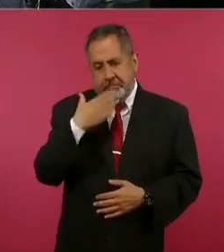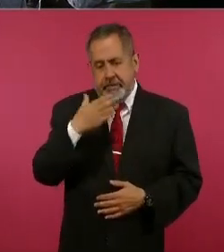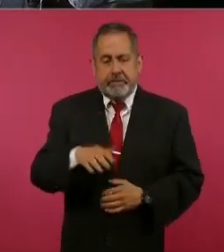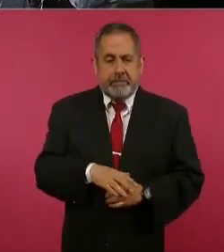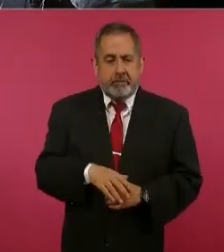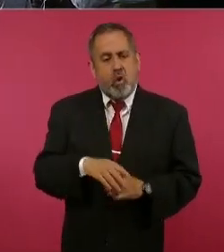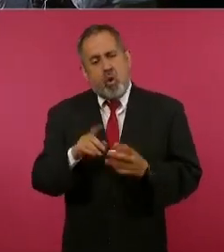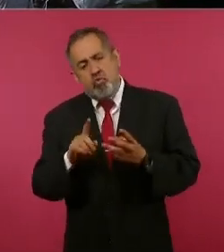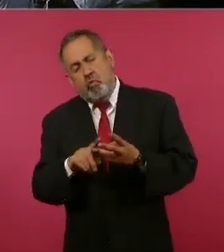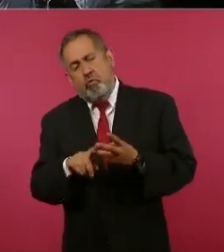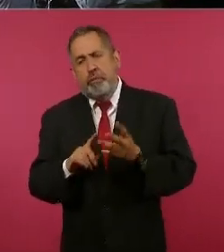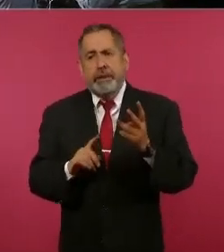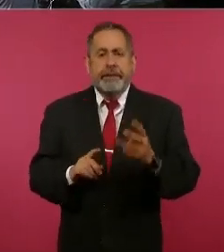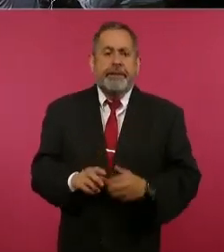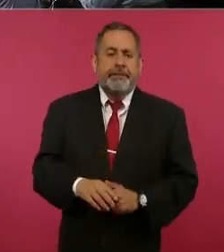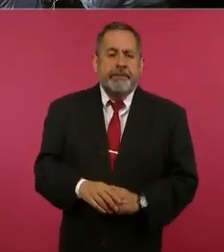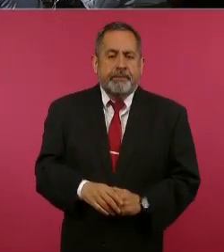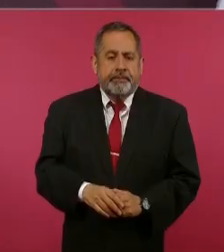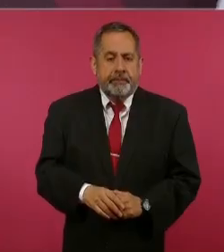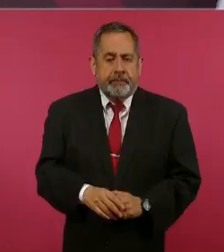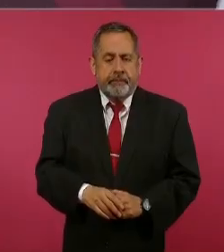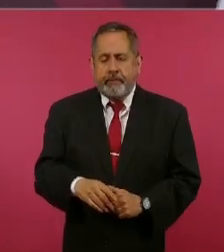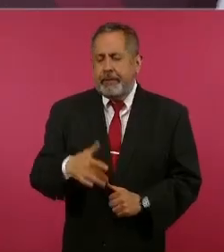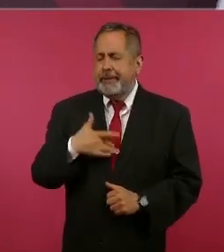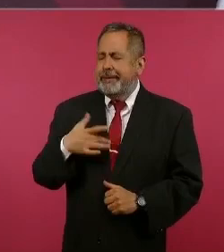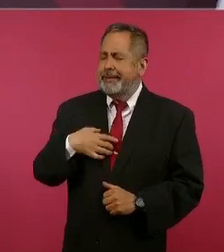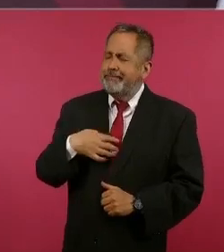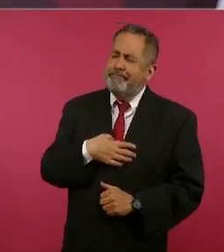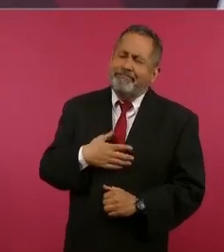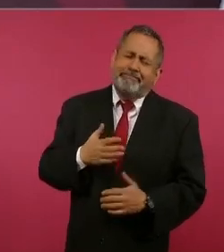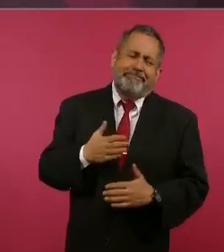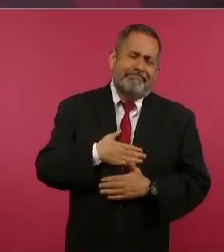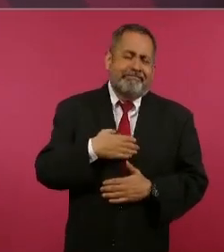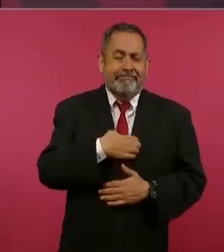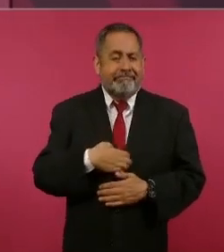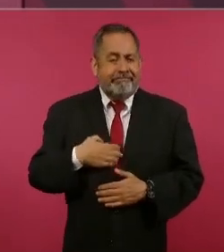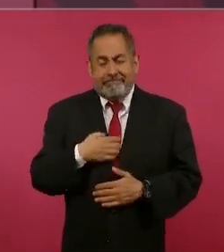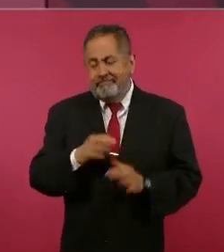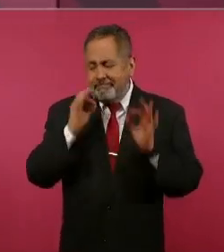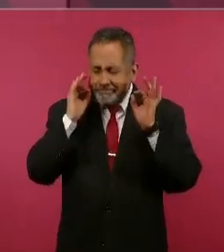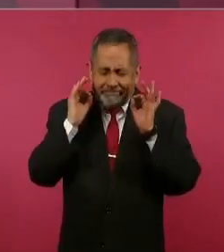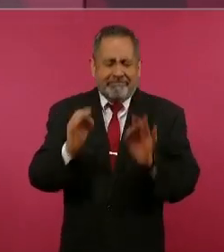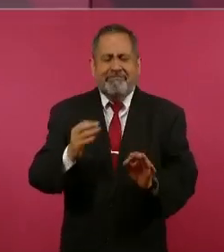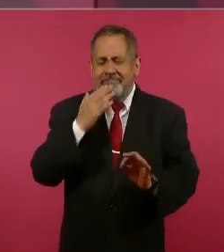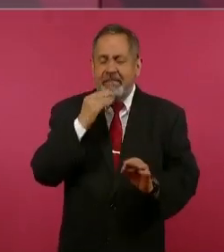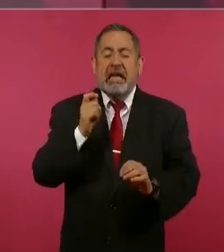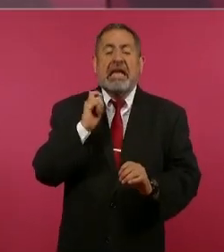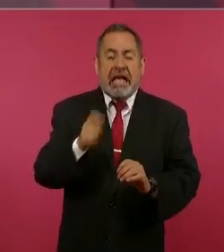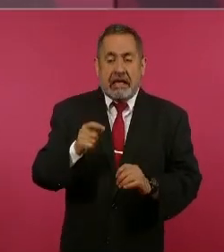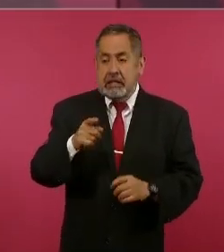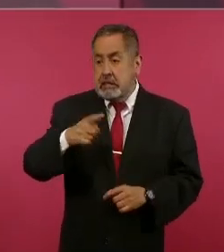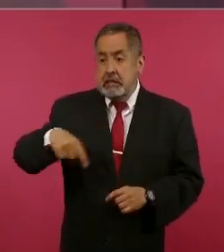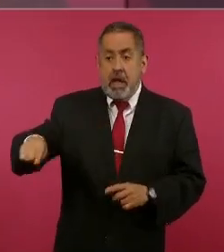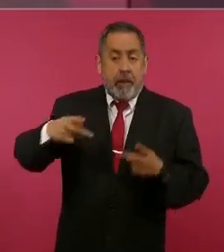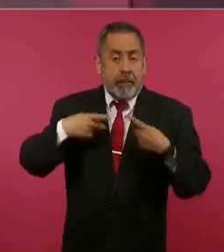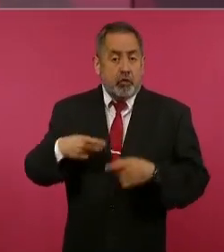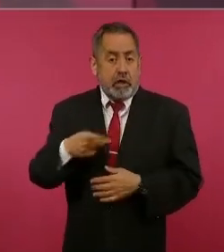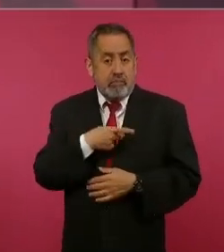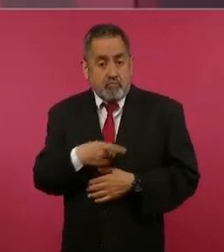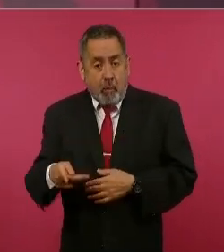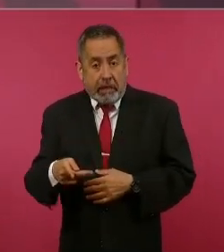otro es que me llena de satisfacción el que se haya podido reducir la pobreza